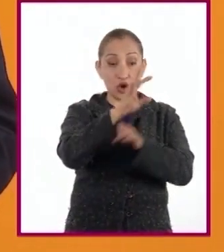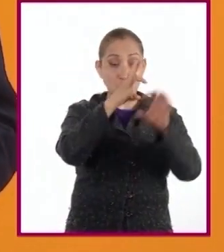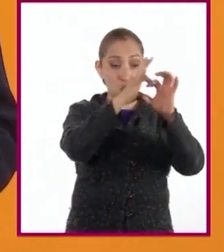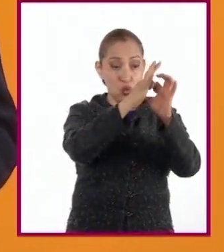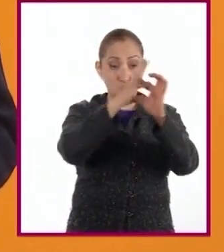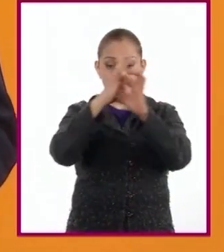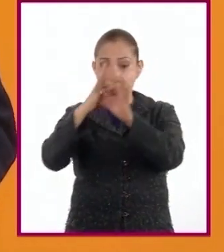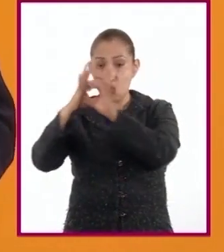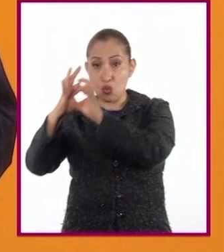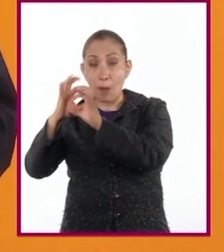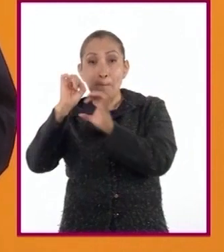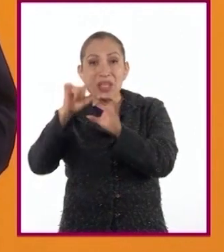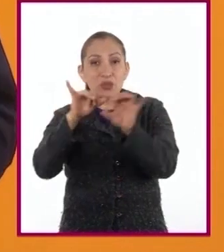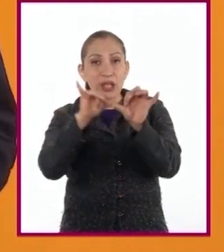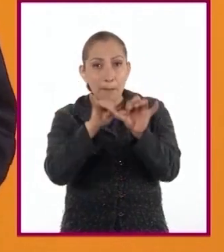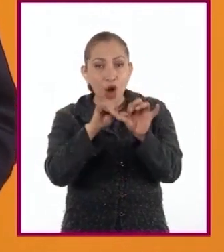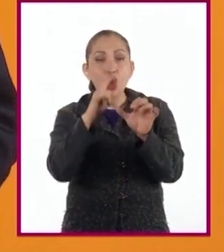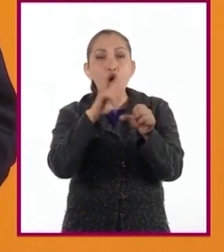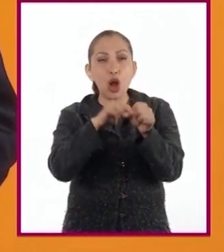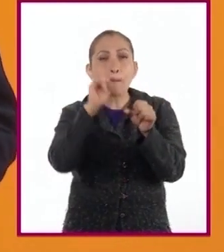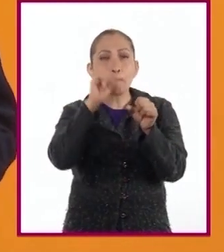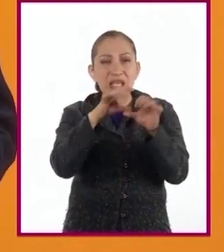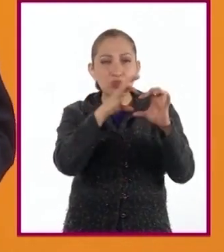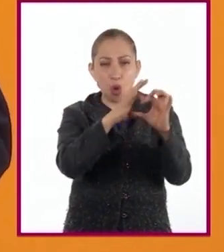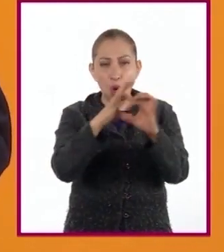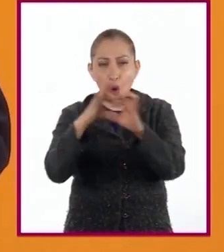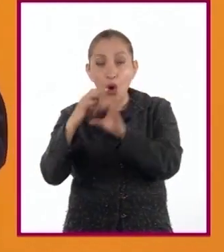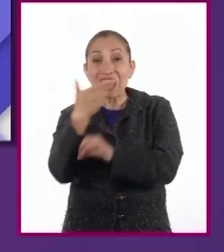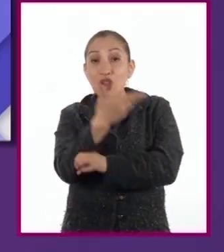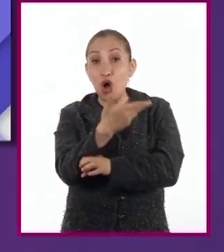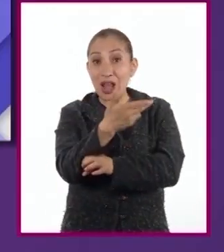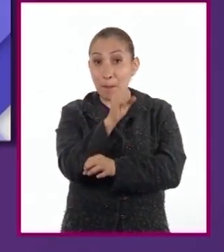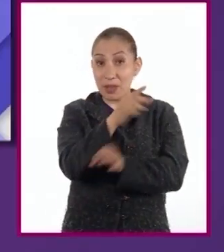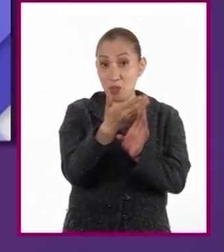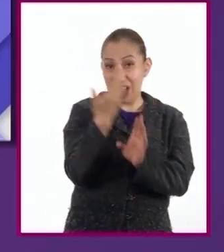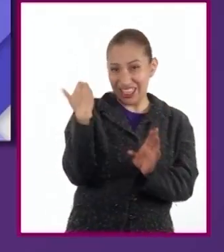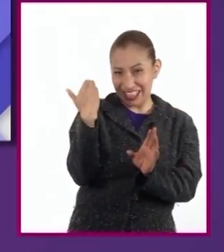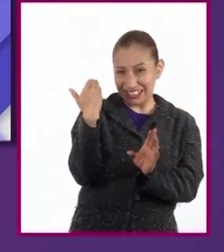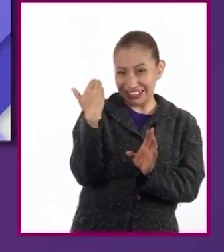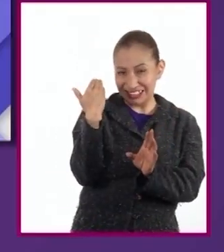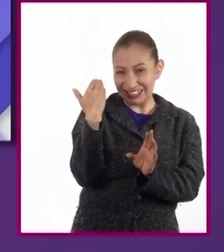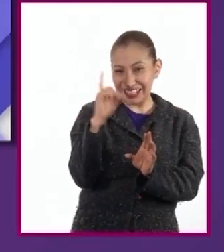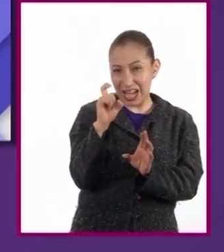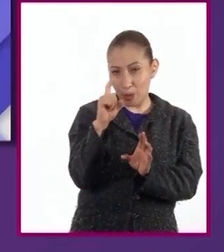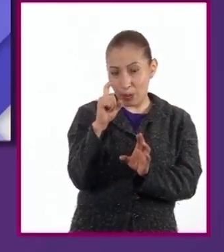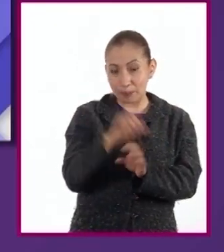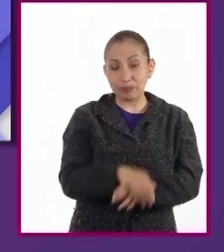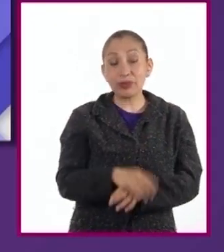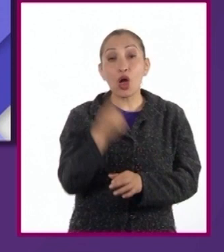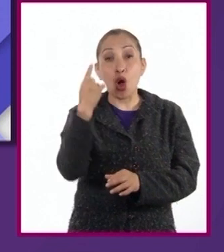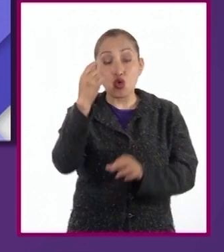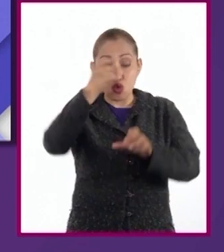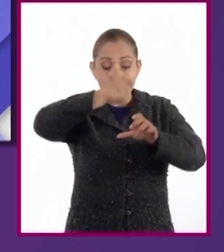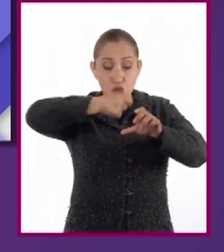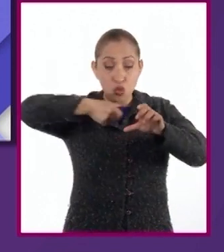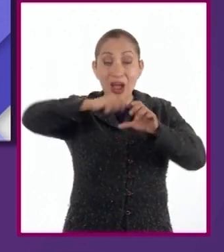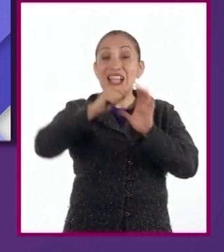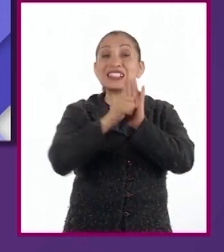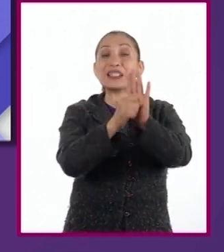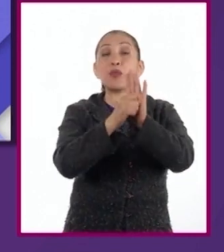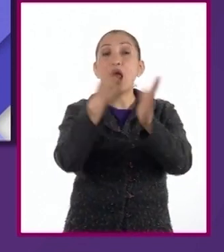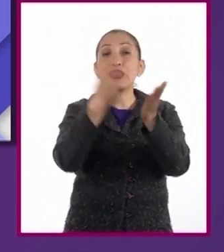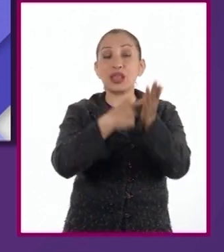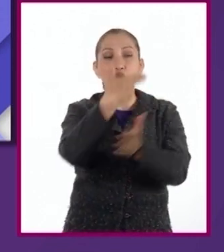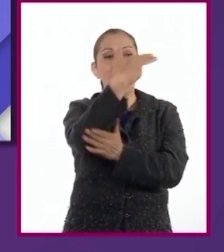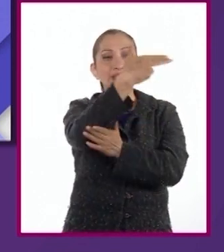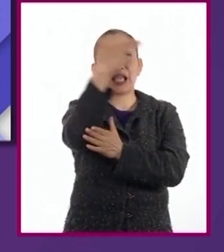del mismo tamaño y del mismo color que utilizaron para el hidrógeno en el ejemplo anterior. Con un marcador coloquen el símbolo